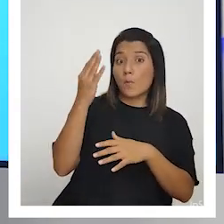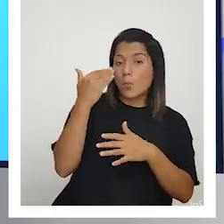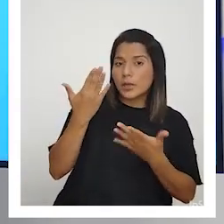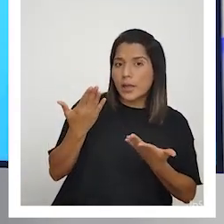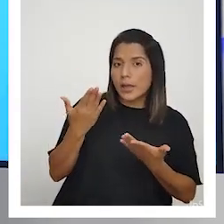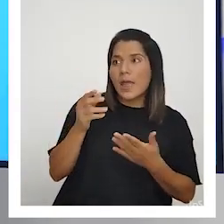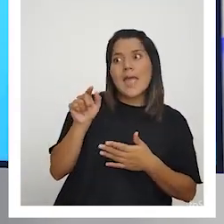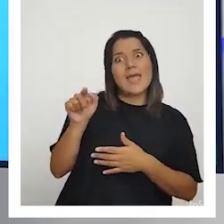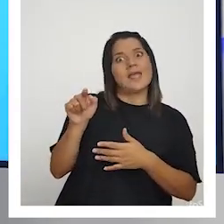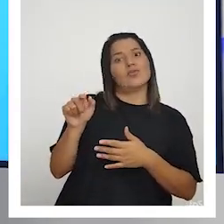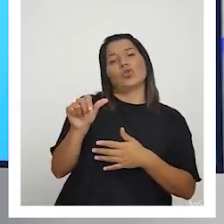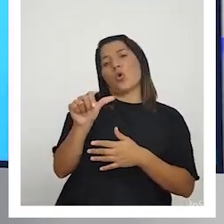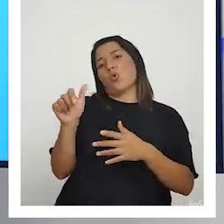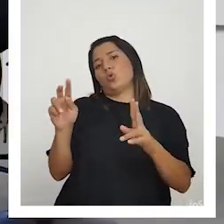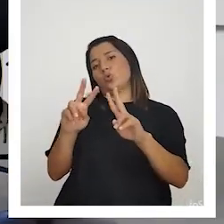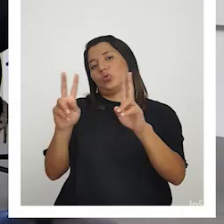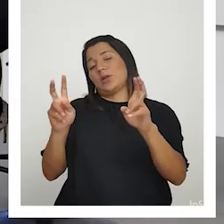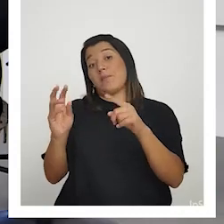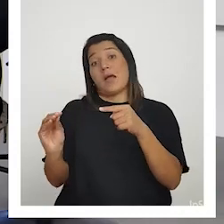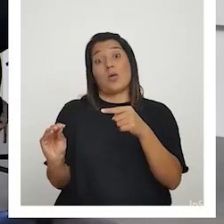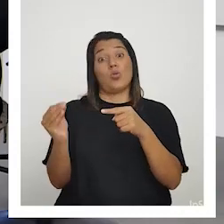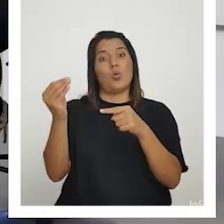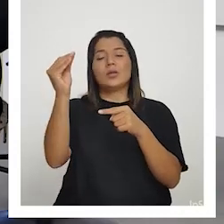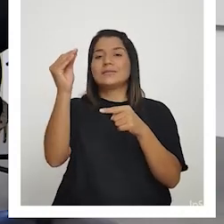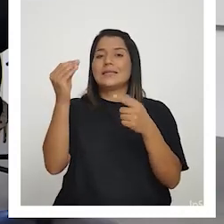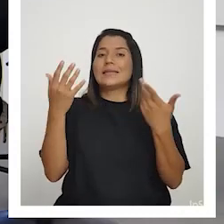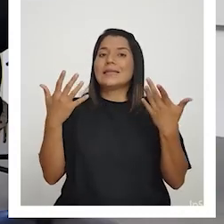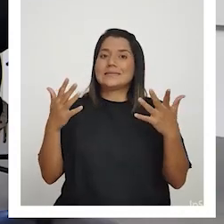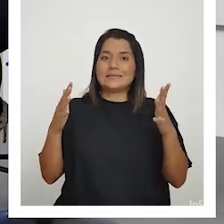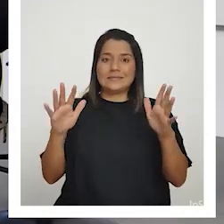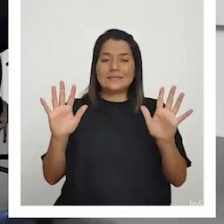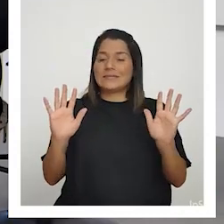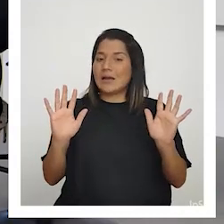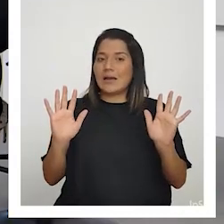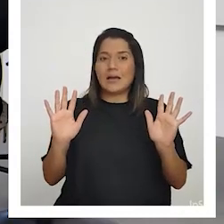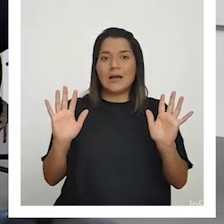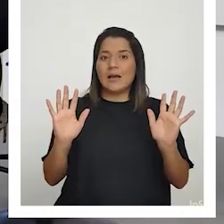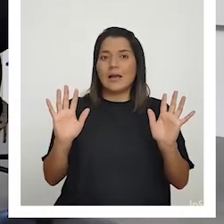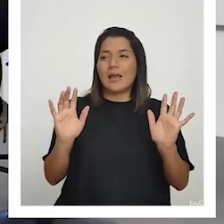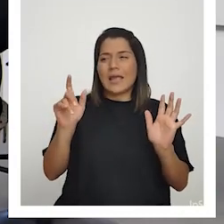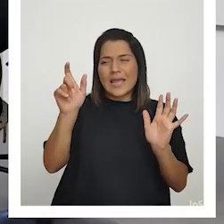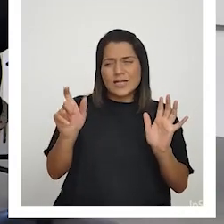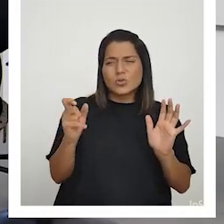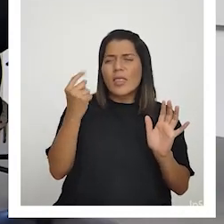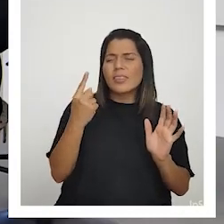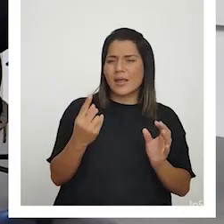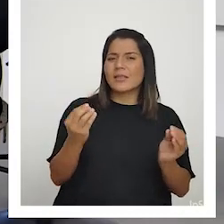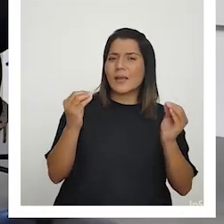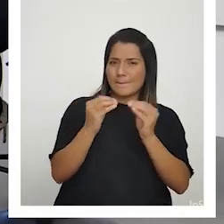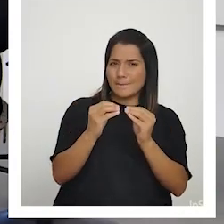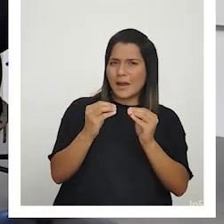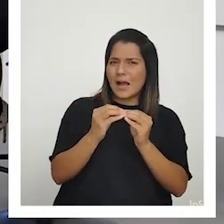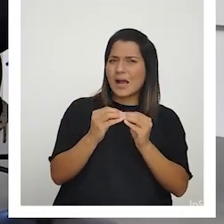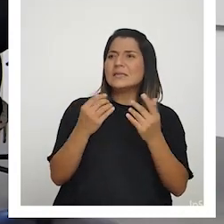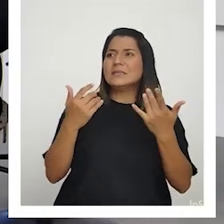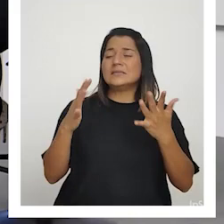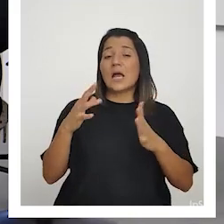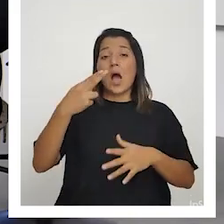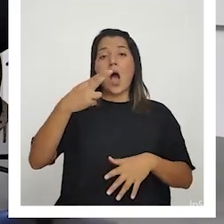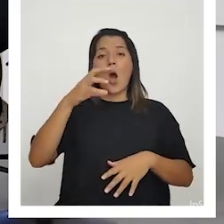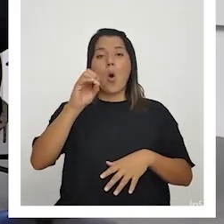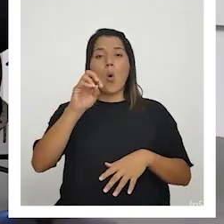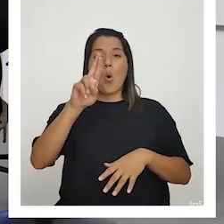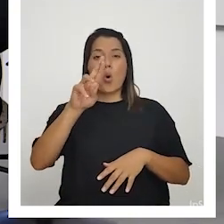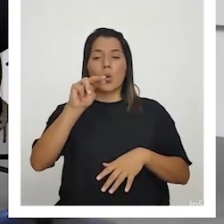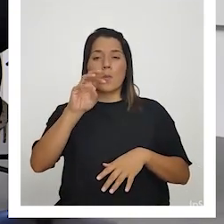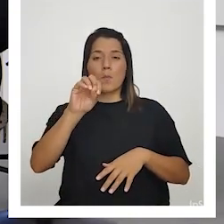adolescentes estamos ya, entienden un poco más las hormonas, la madurez, de muchos casos ese